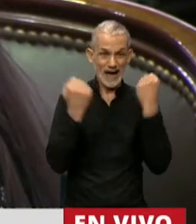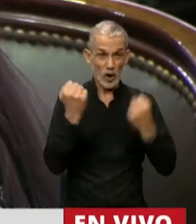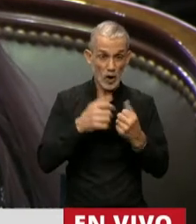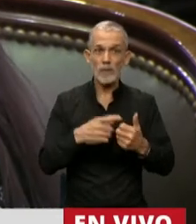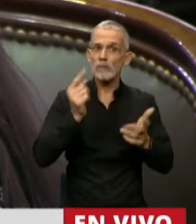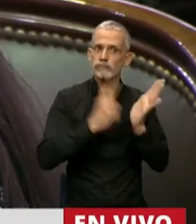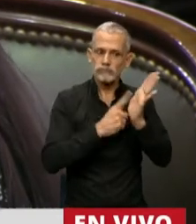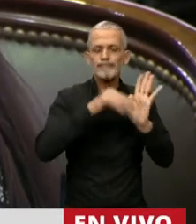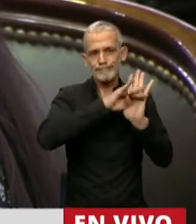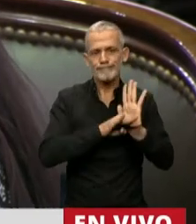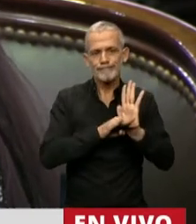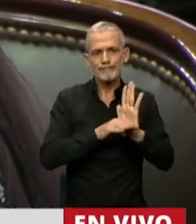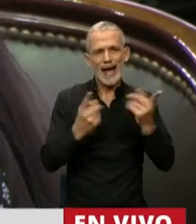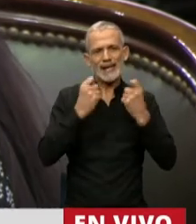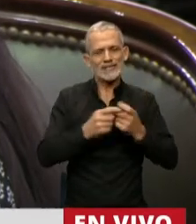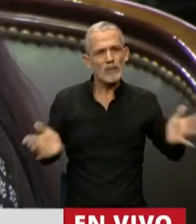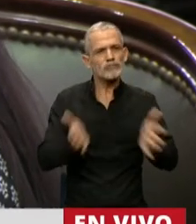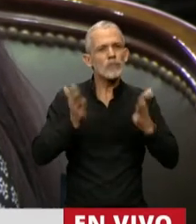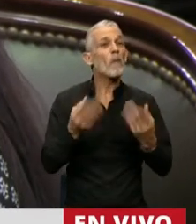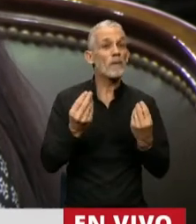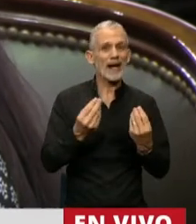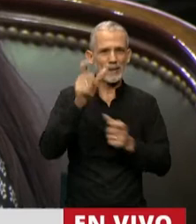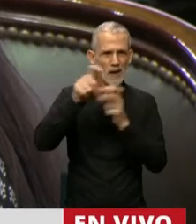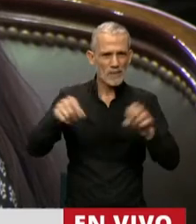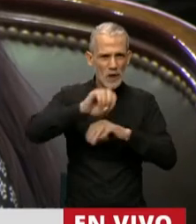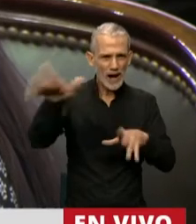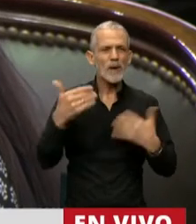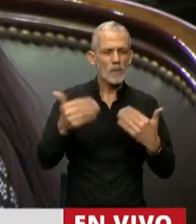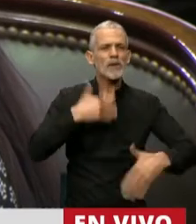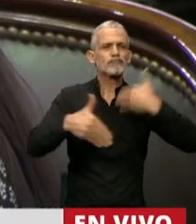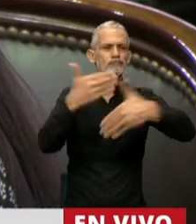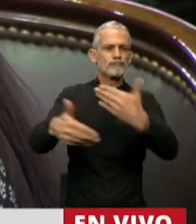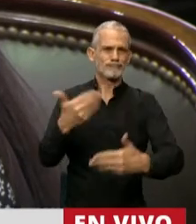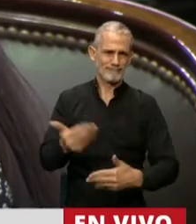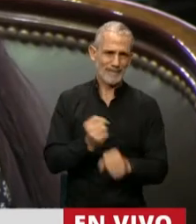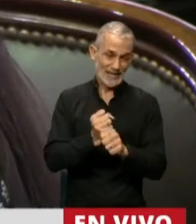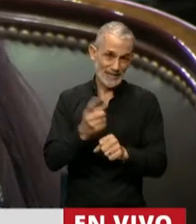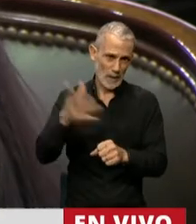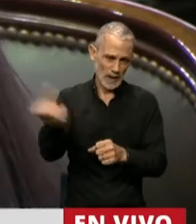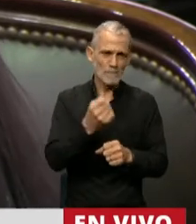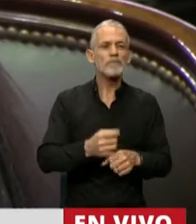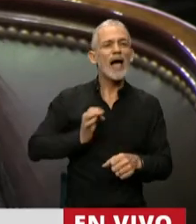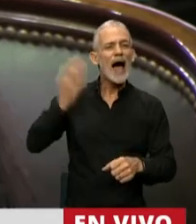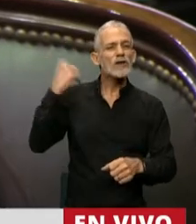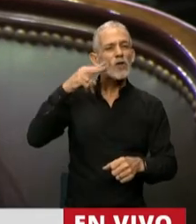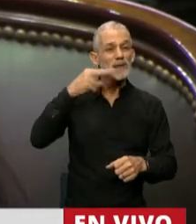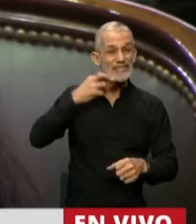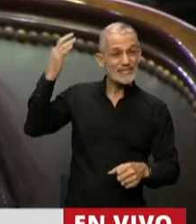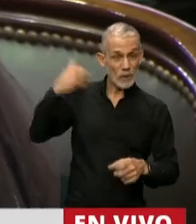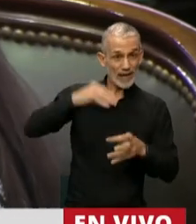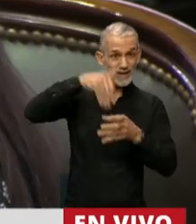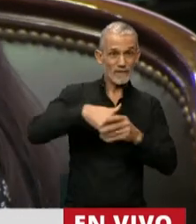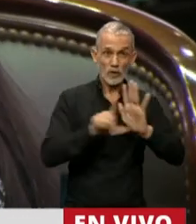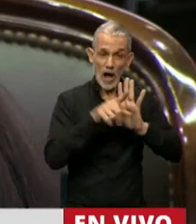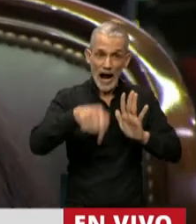de las medidas que estamos impulsando para favorecer al sector productivo. En el año 2019, cuando votamos